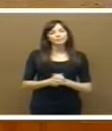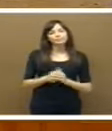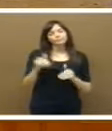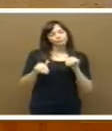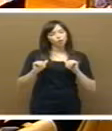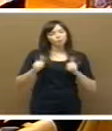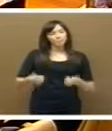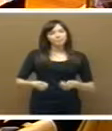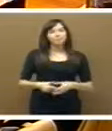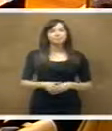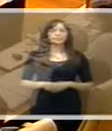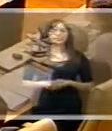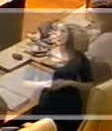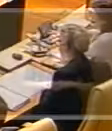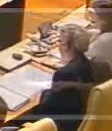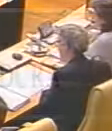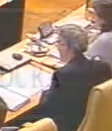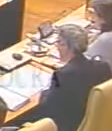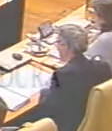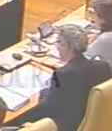votación.